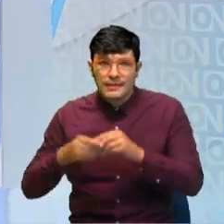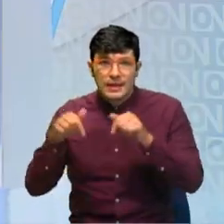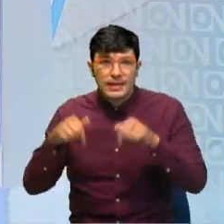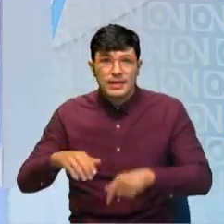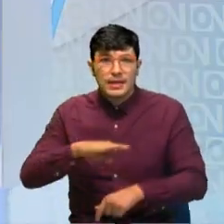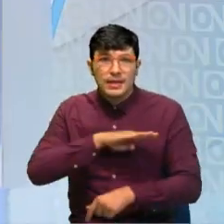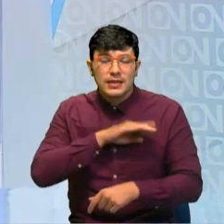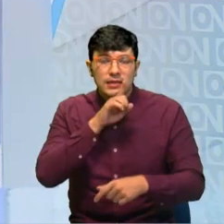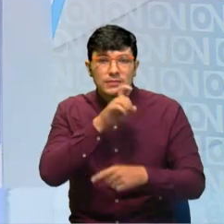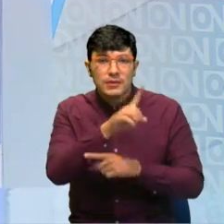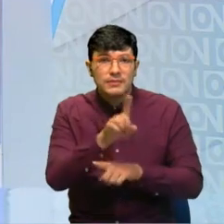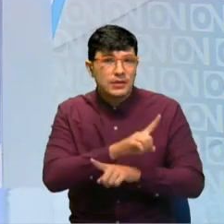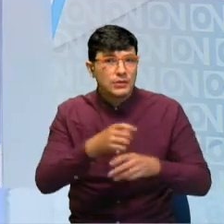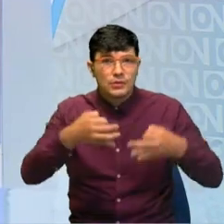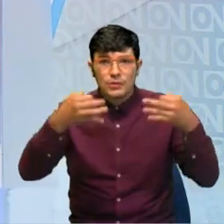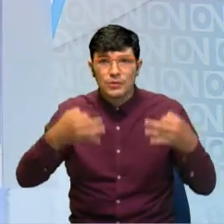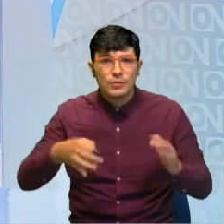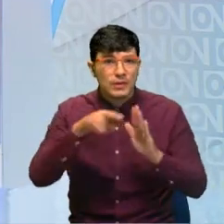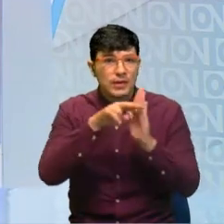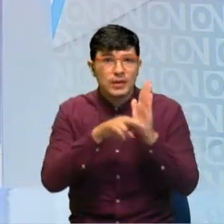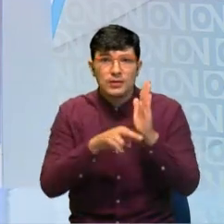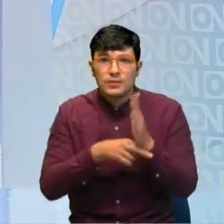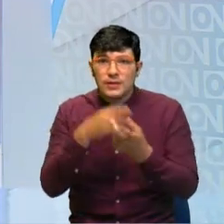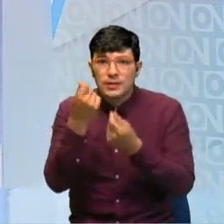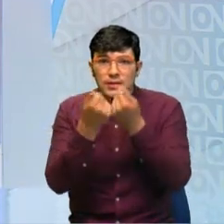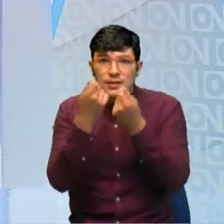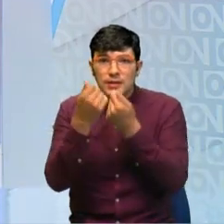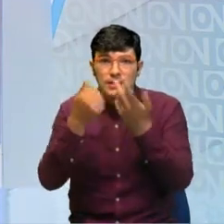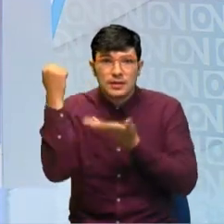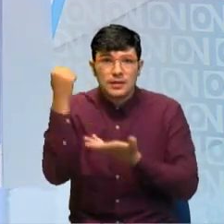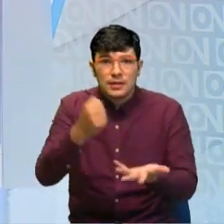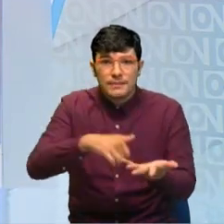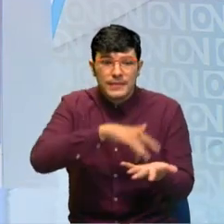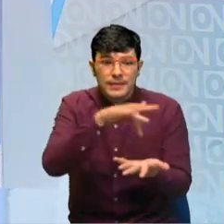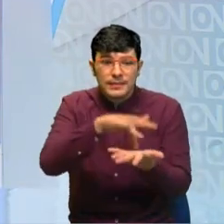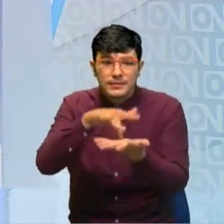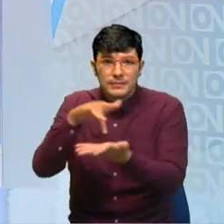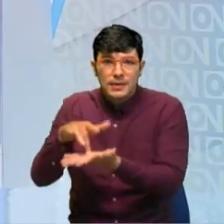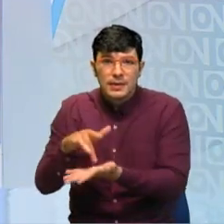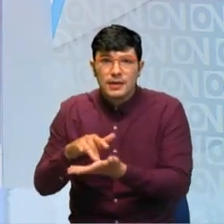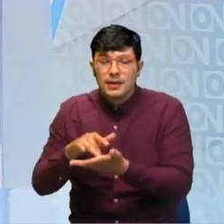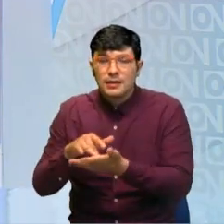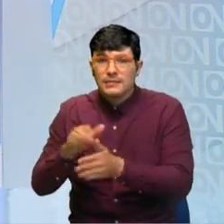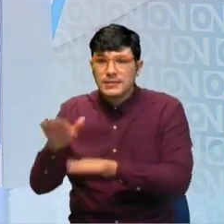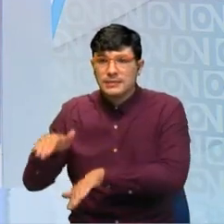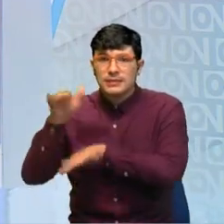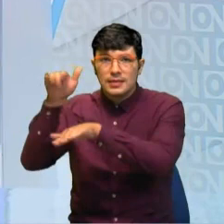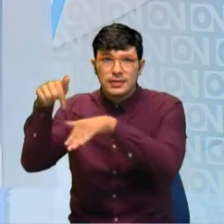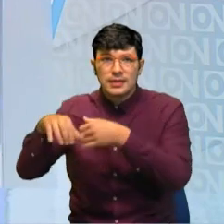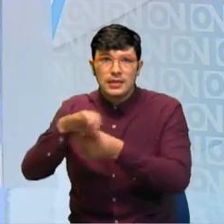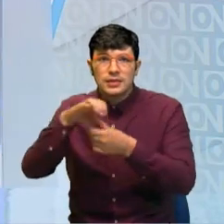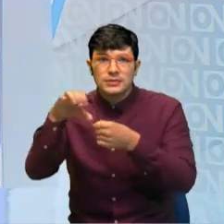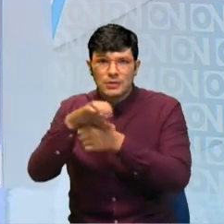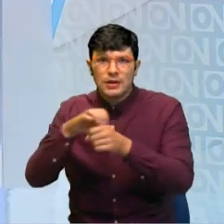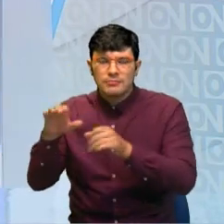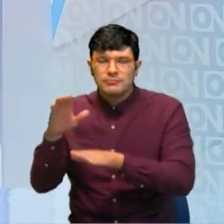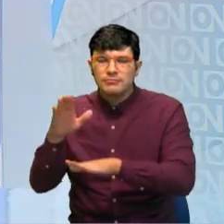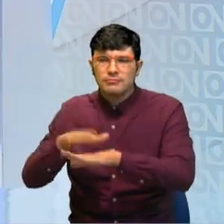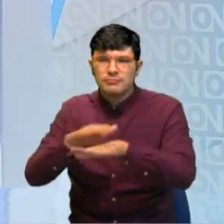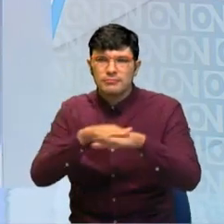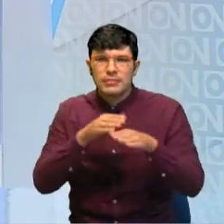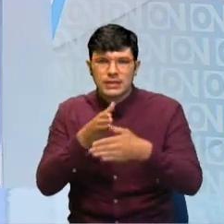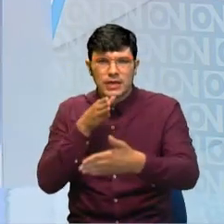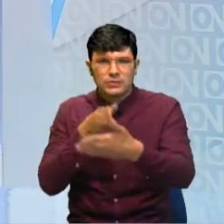de bucaramanga no cumple con la norma del presupuesto participativo así lo han anunciado de ediles de la ciudad en un cabildo desarrollado en el consejo de la